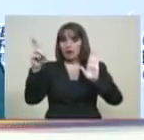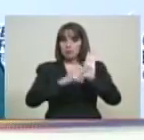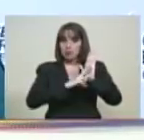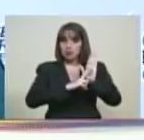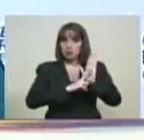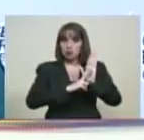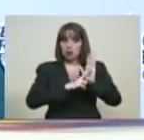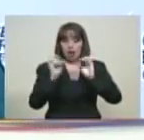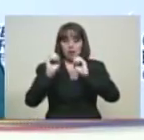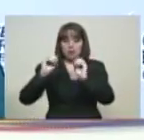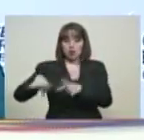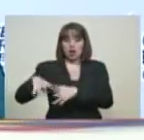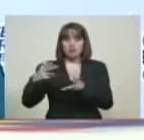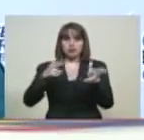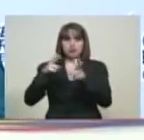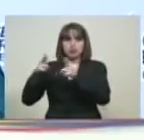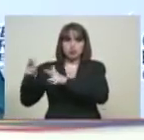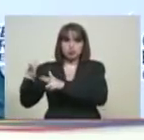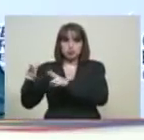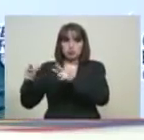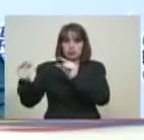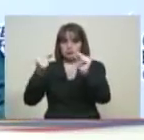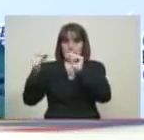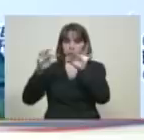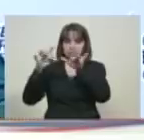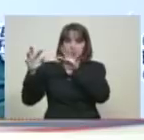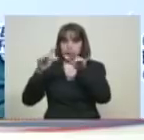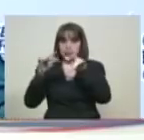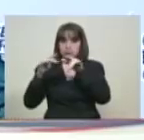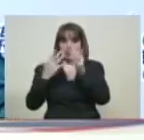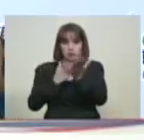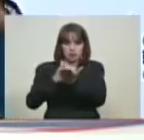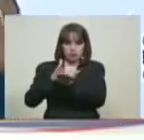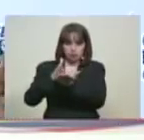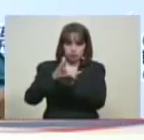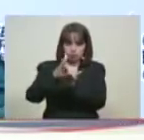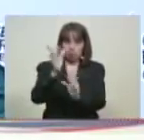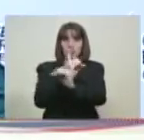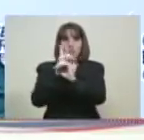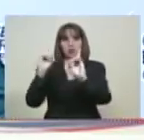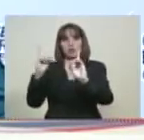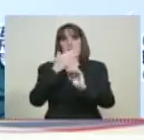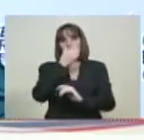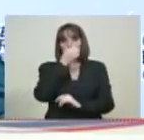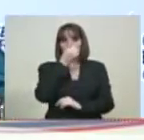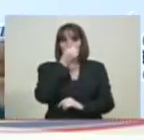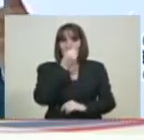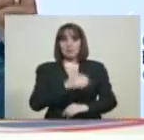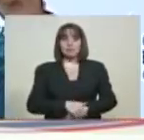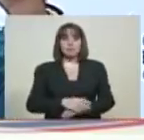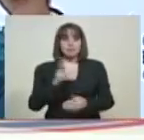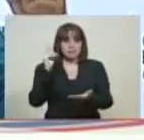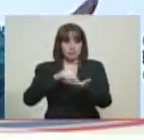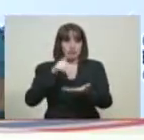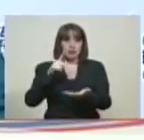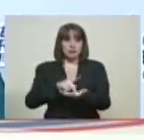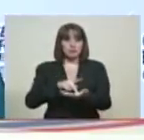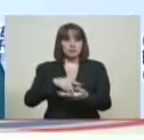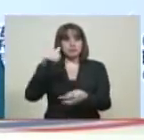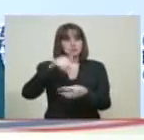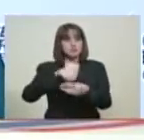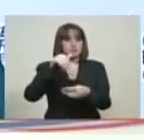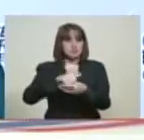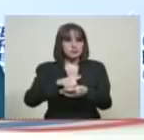abandonar las armas la conspiración e irse por el camino de la democracia de la participación electoral